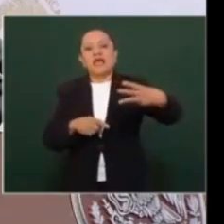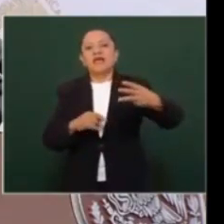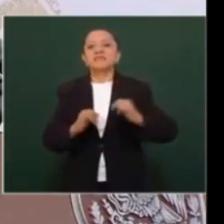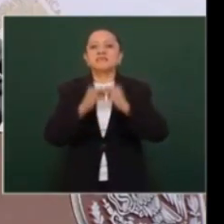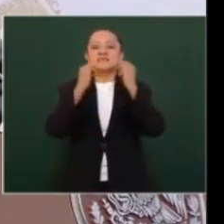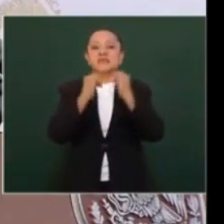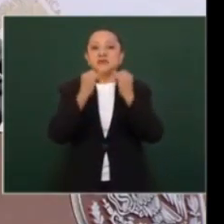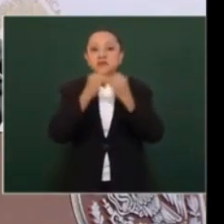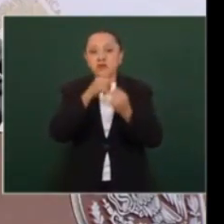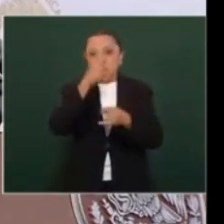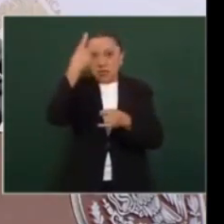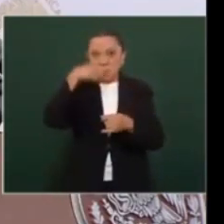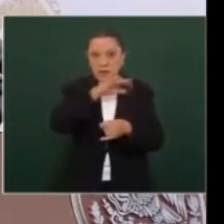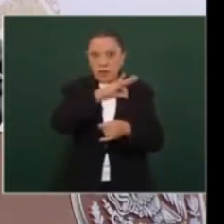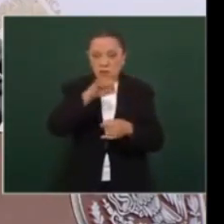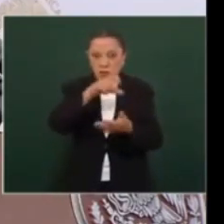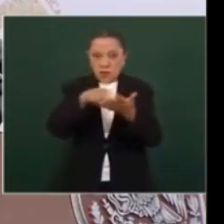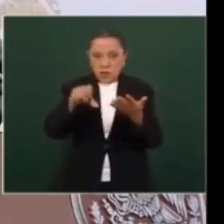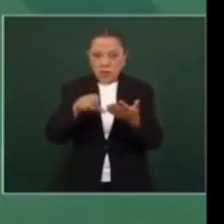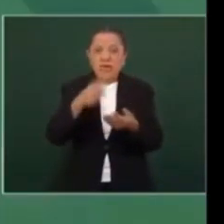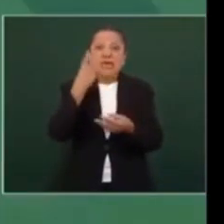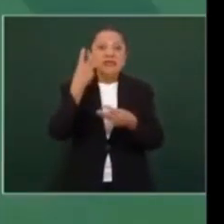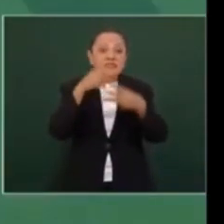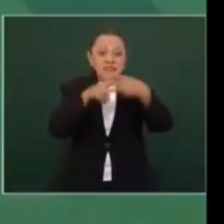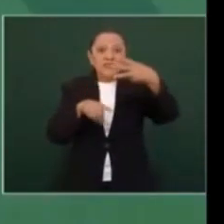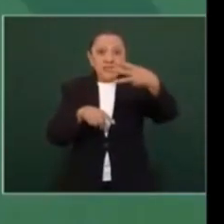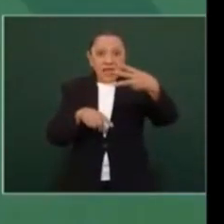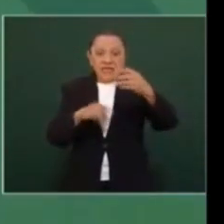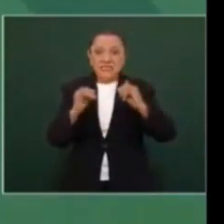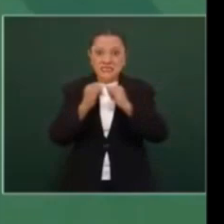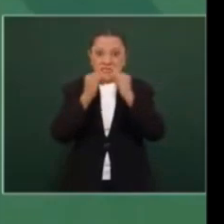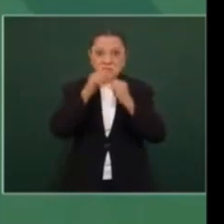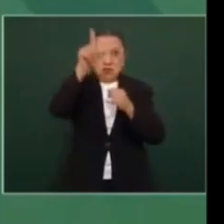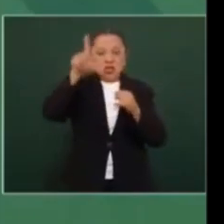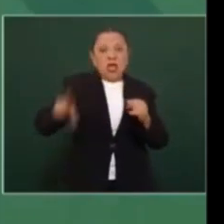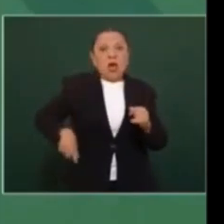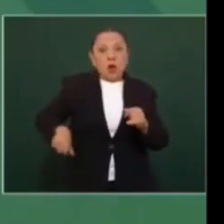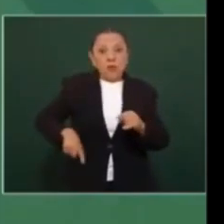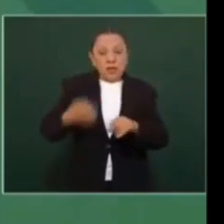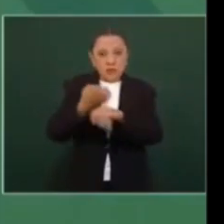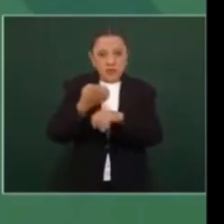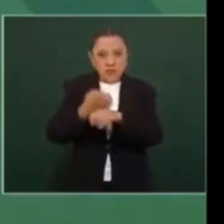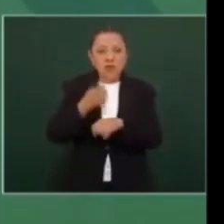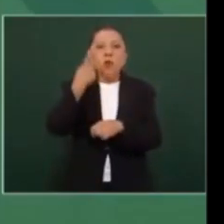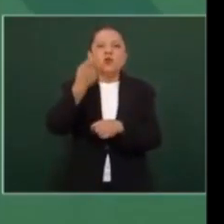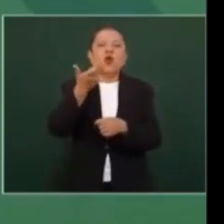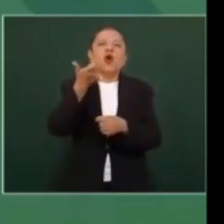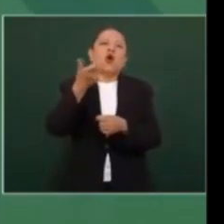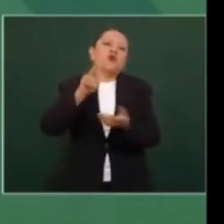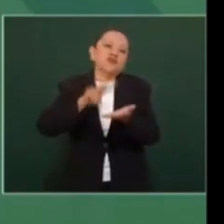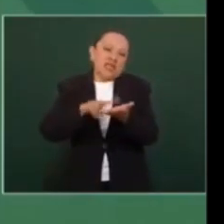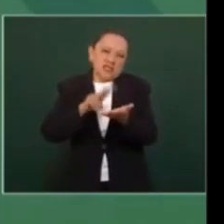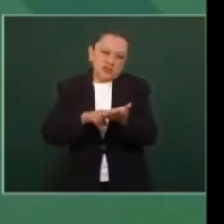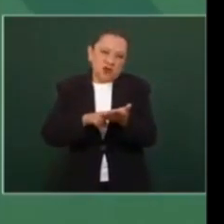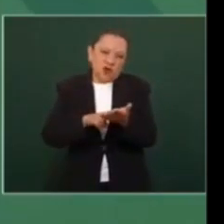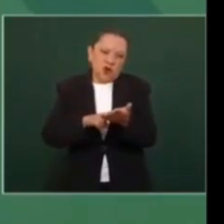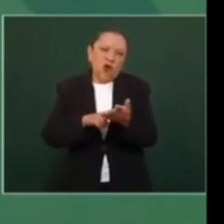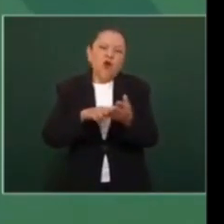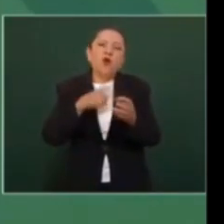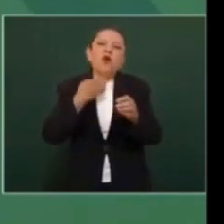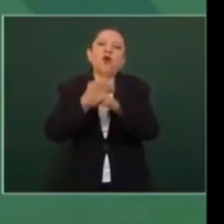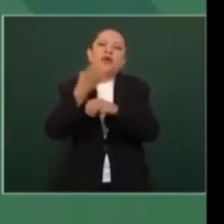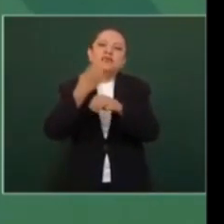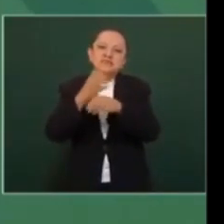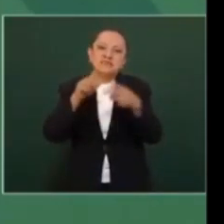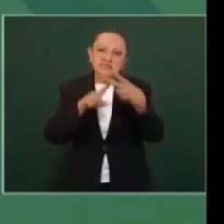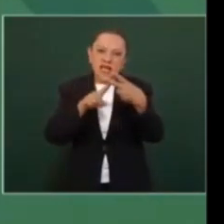instituciones del gobierno de Estados Unidos: el Tesoro, el Departamento de Estado